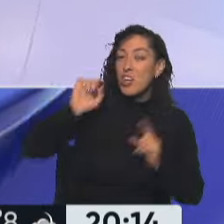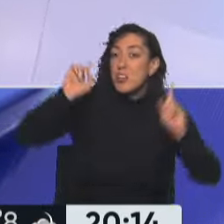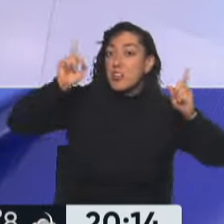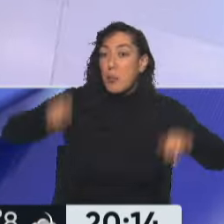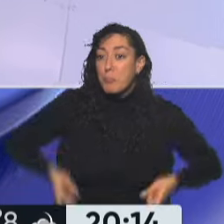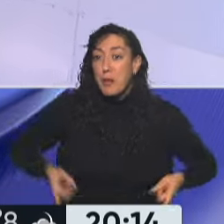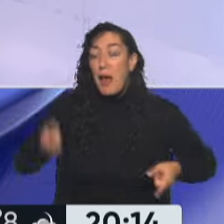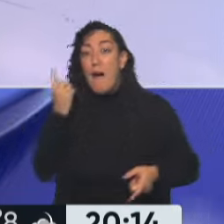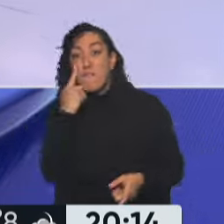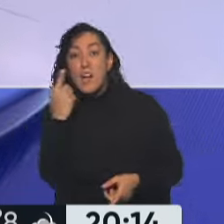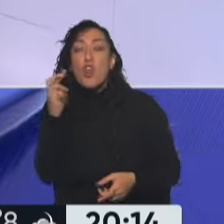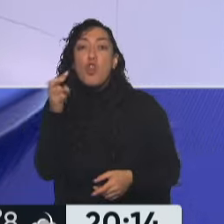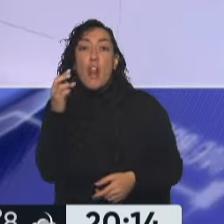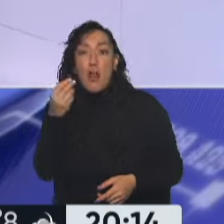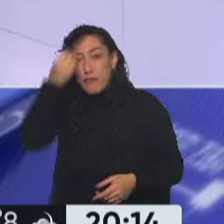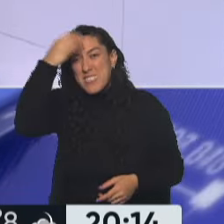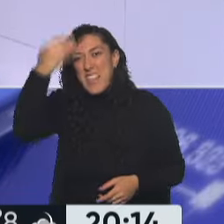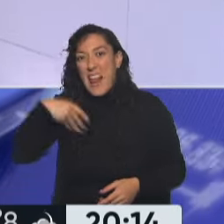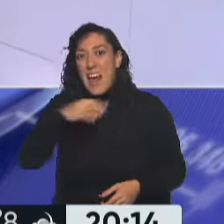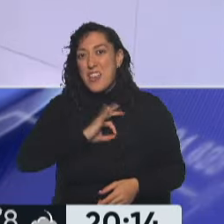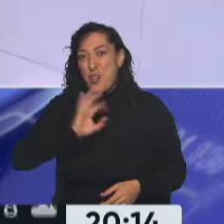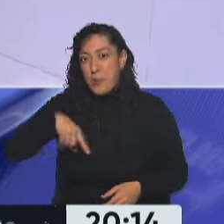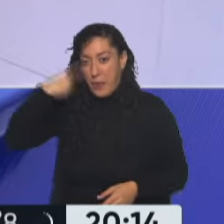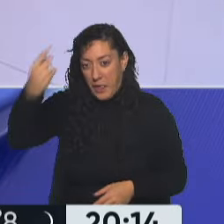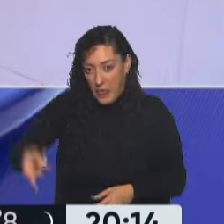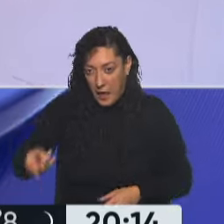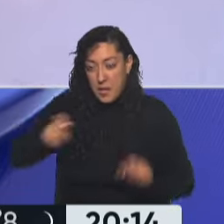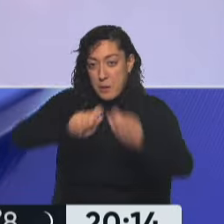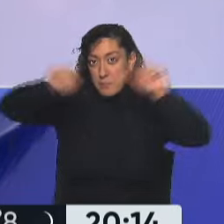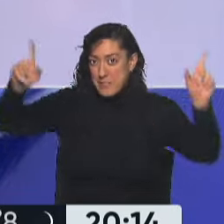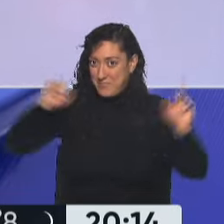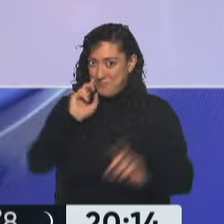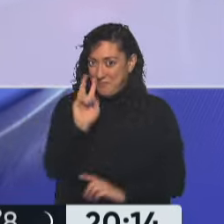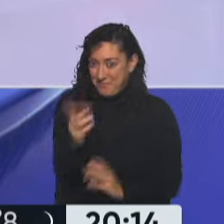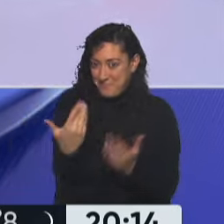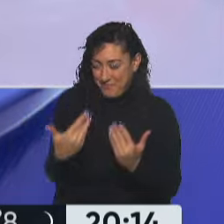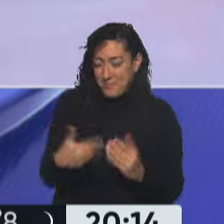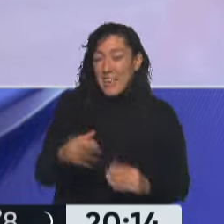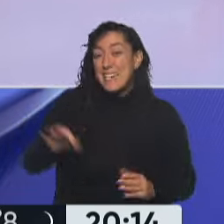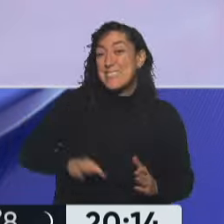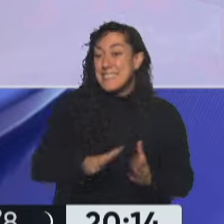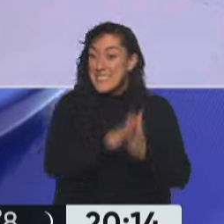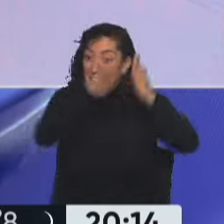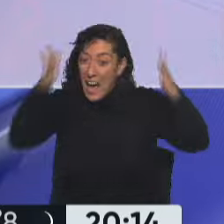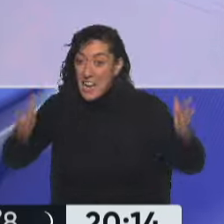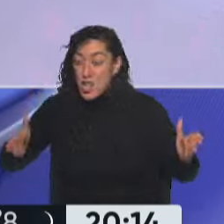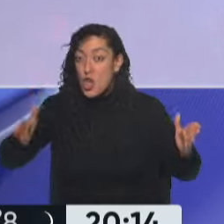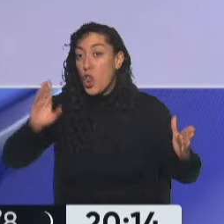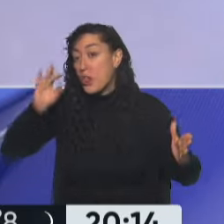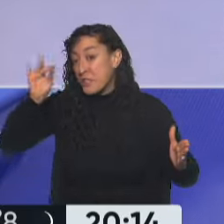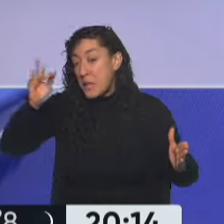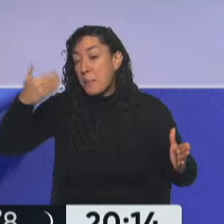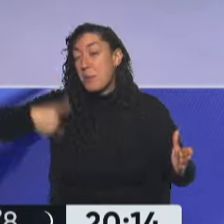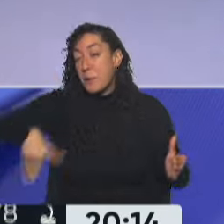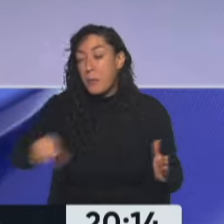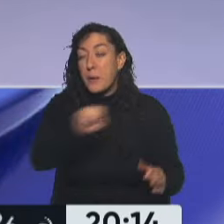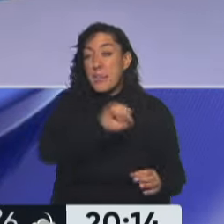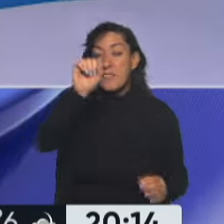estar el dólar oficial. Ahí lo estás viendo en pantalla. Para el gobierno, este año vamos a terminar con una inflación del